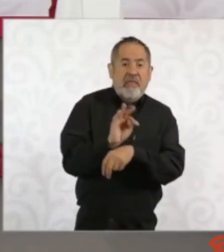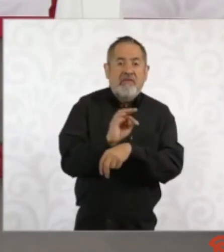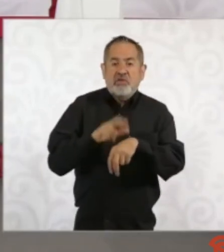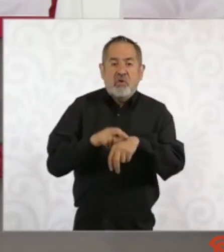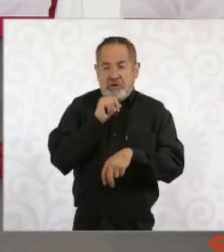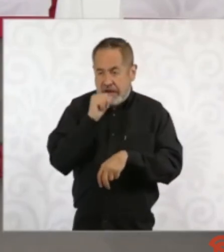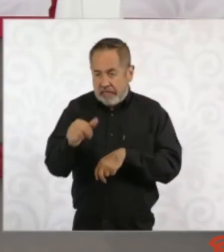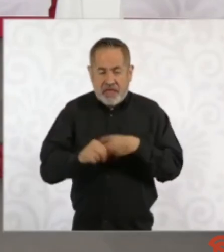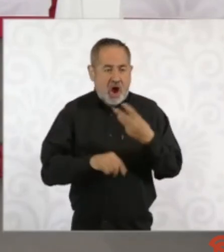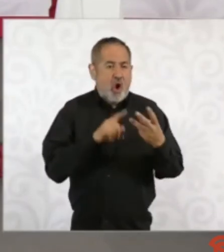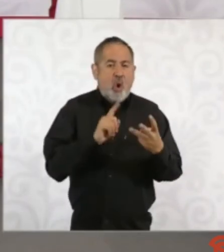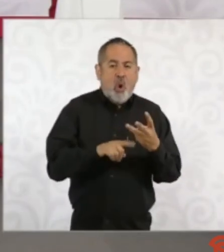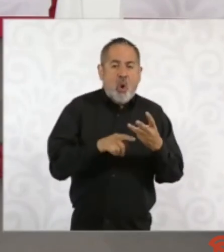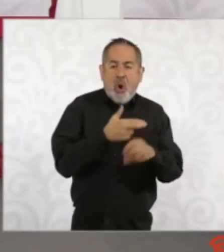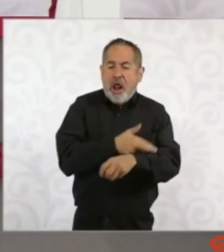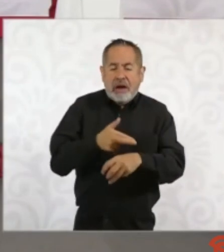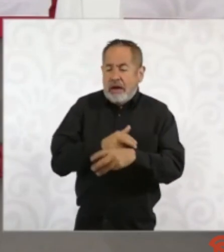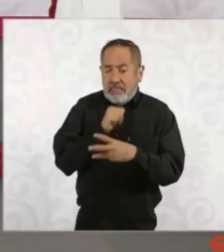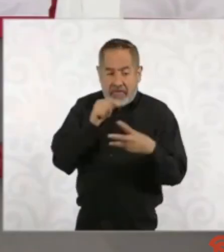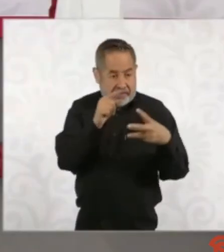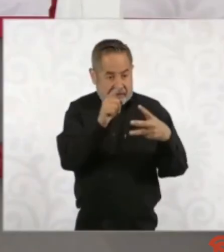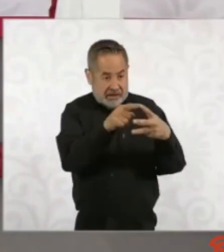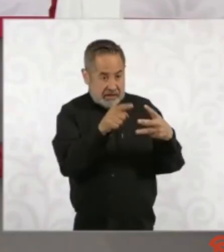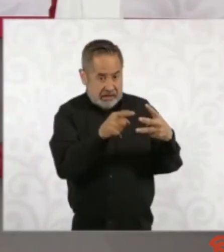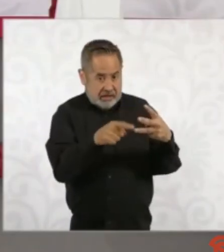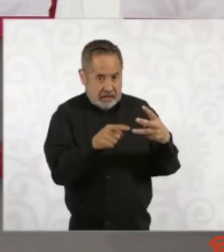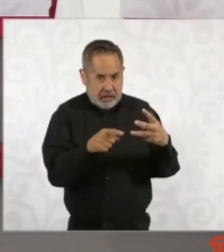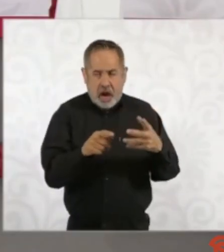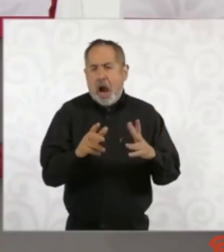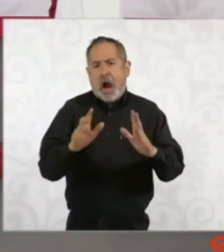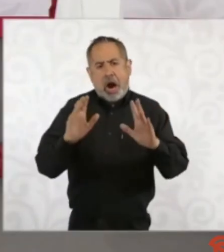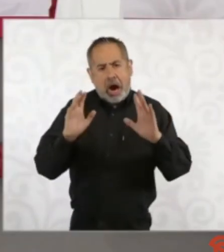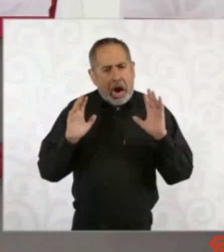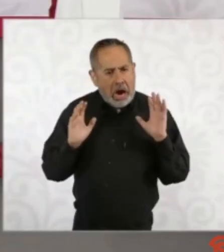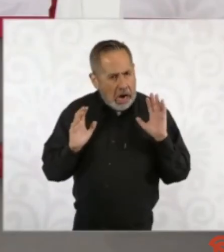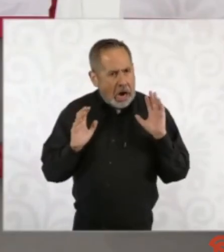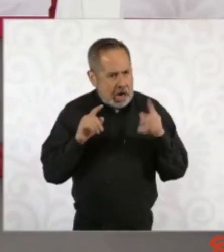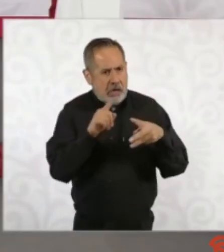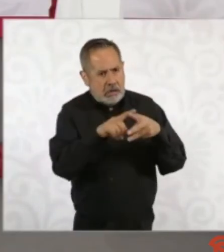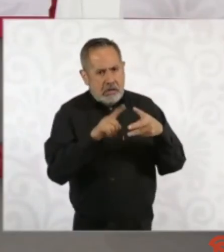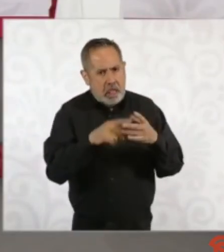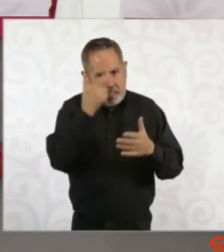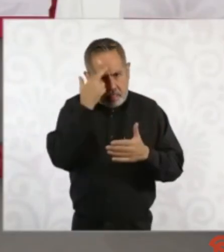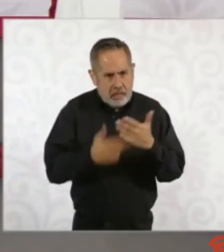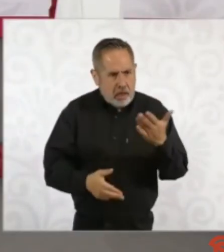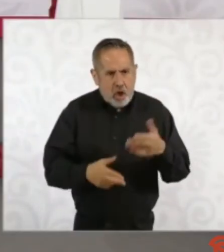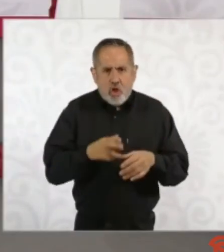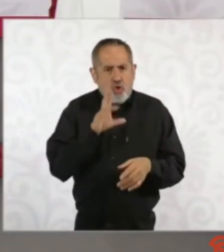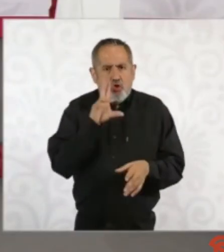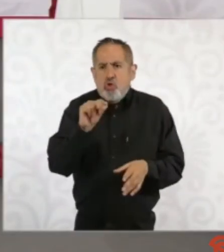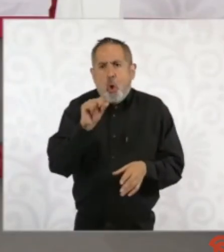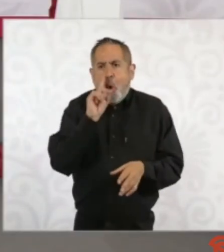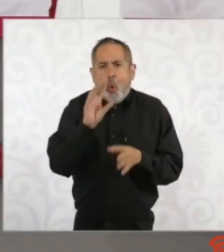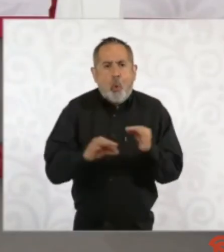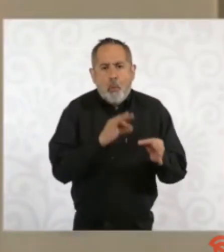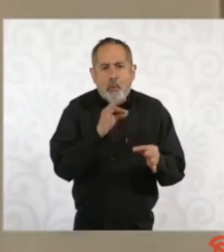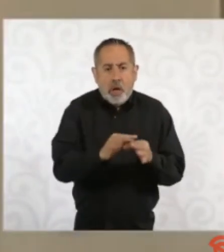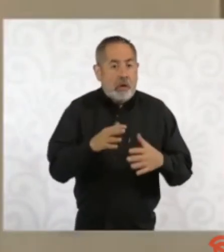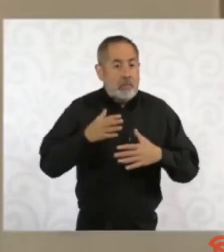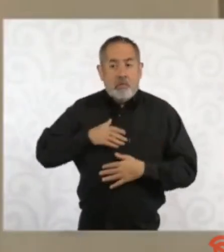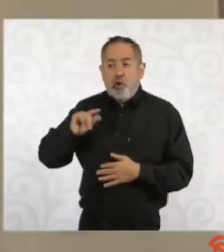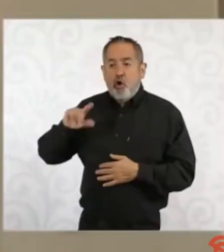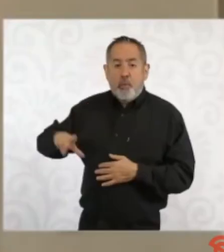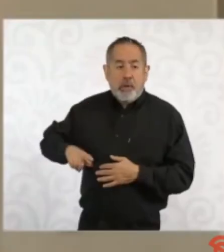presentar estas quejas. En estos casos, claro que la autoridad tendría que decirle al medio: